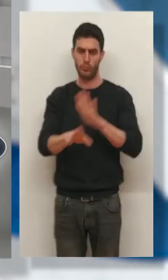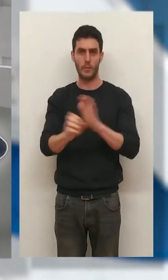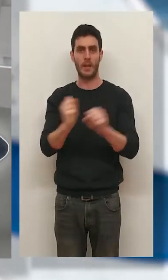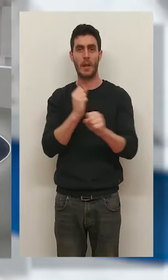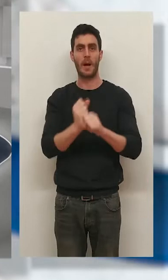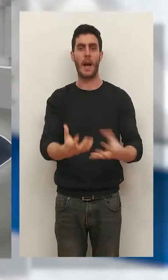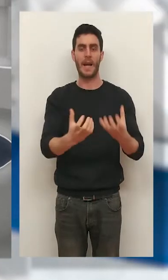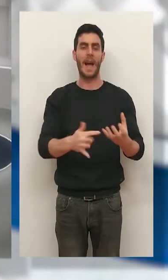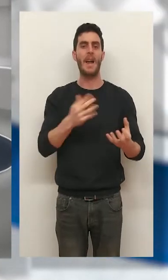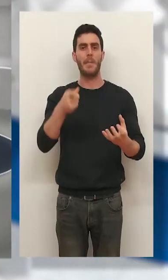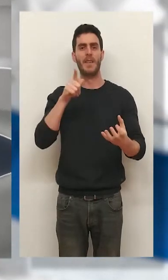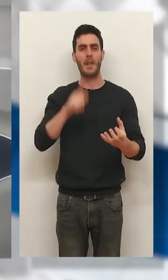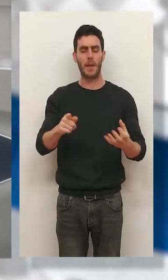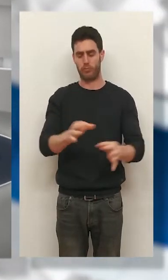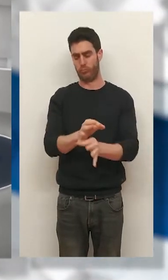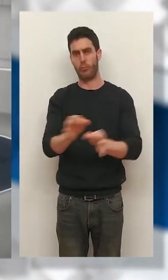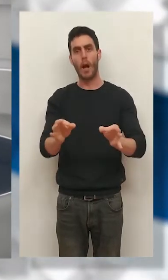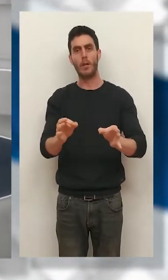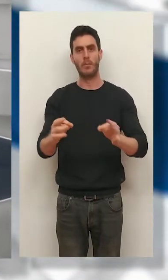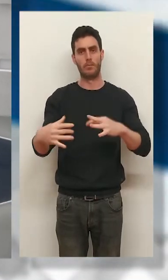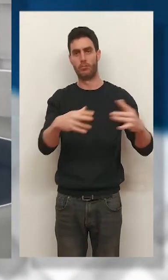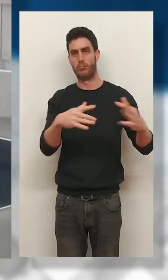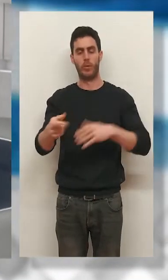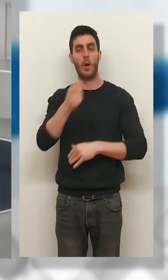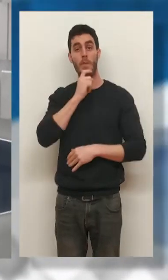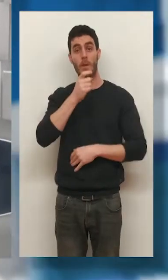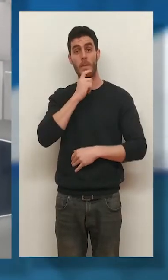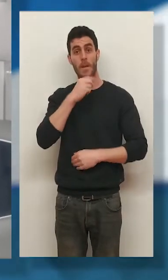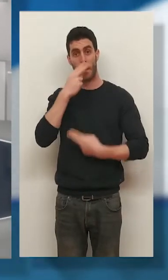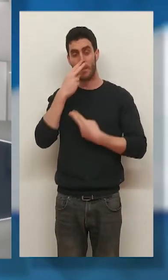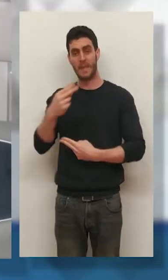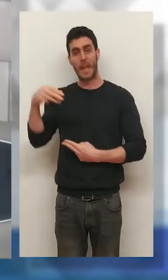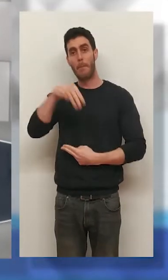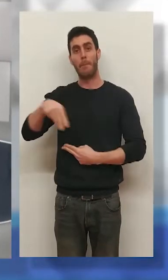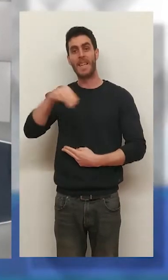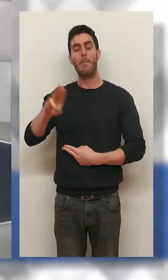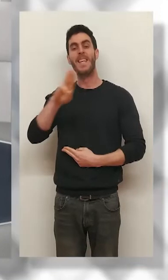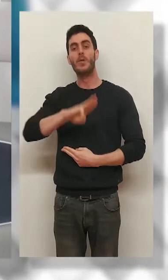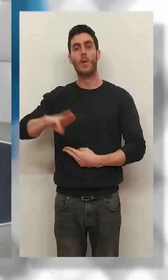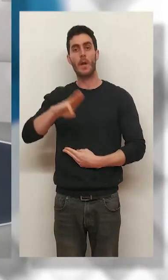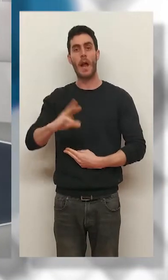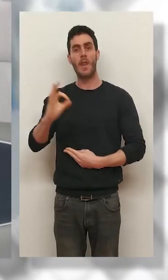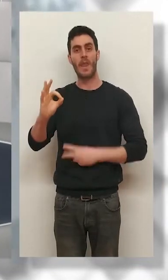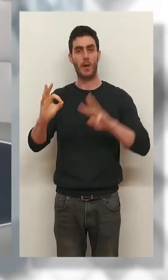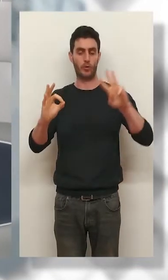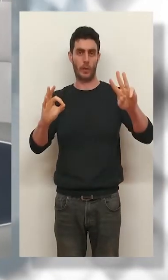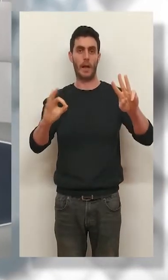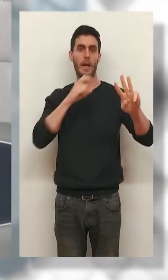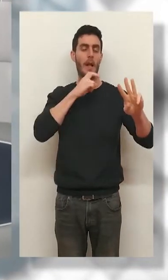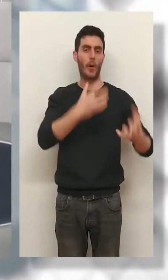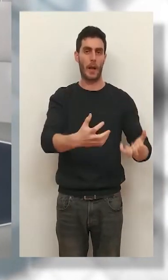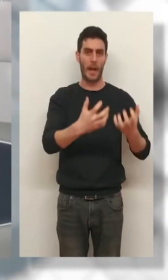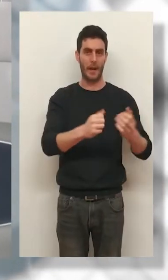solvente en un campo muy complicado. La visita a Matapiñonera se saldó con 0-3 a favor de los rojillos. El Calahorra ya es